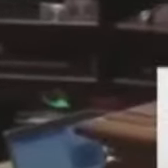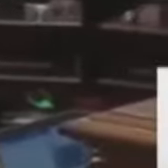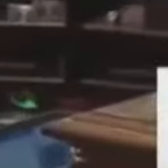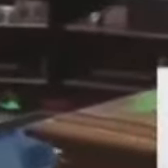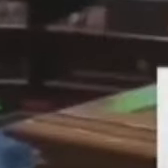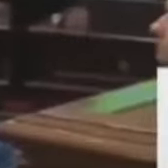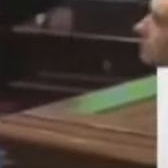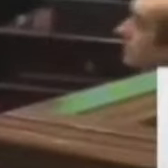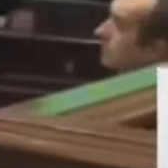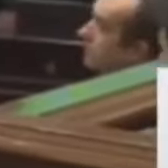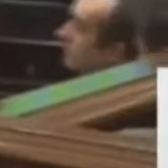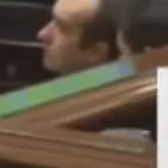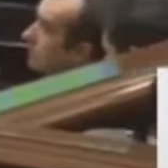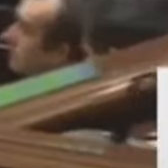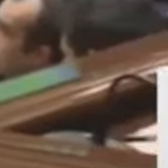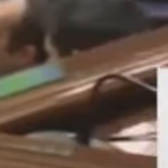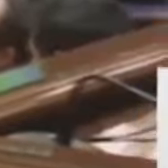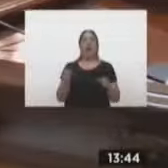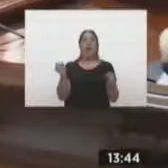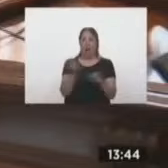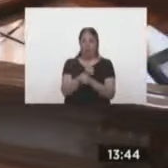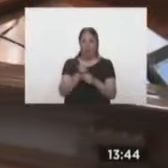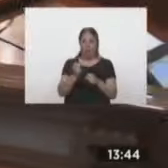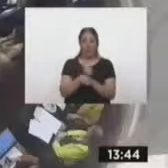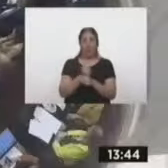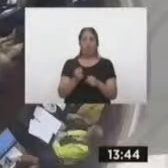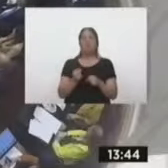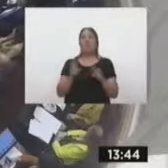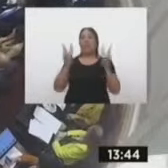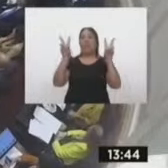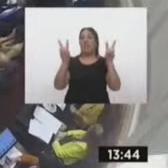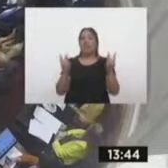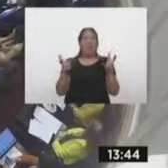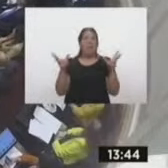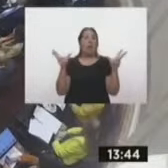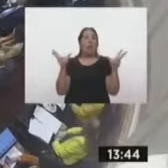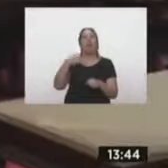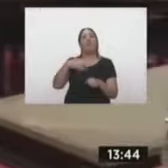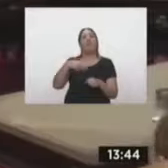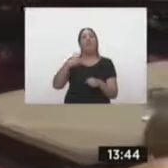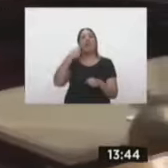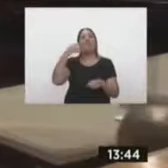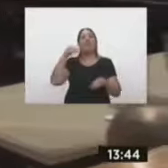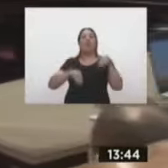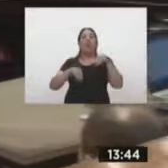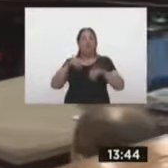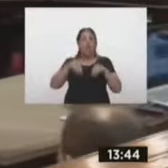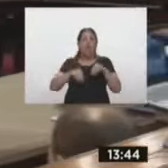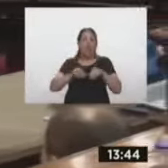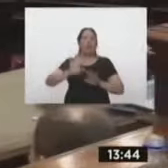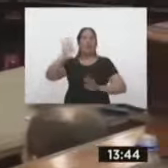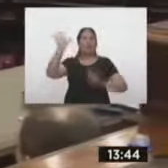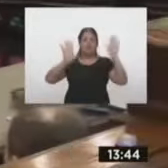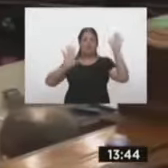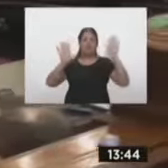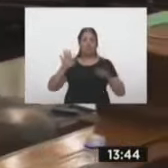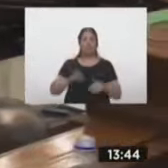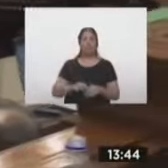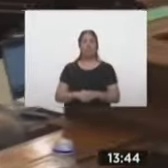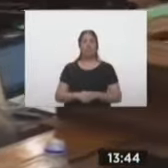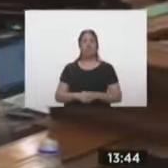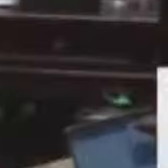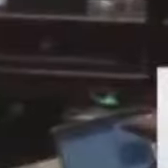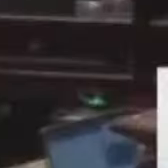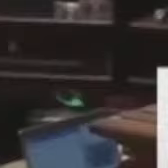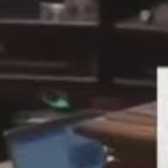cosas no son así, vamos a contarle cuántos son 3 botines. Pero eso fue como anecdótico. Después hay un montón de gente que tiene... Y también hay